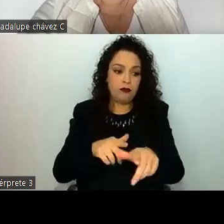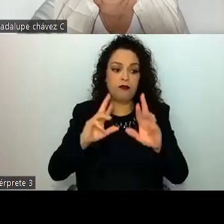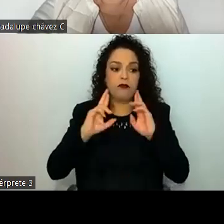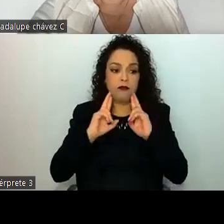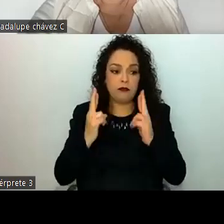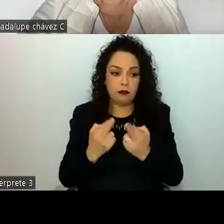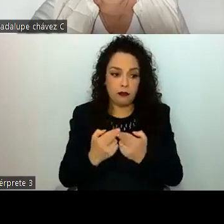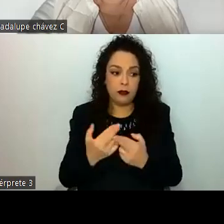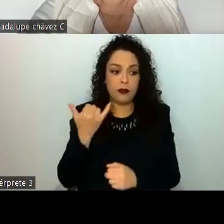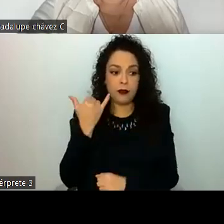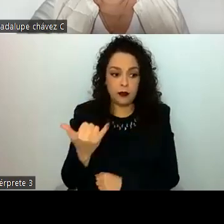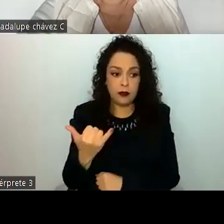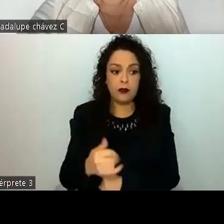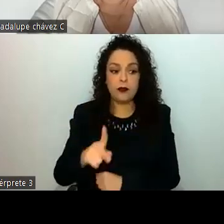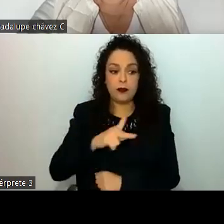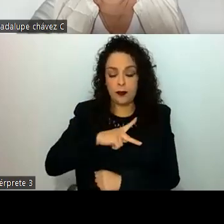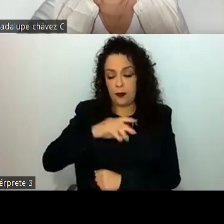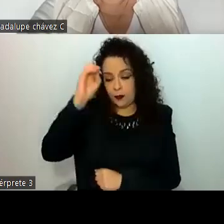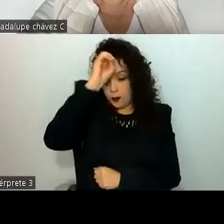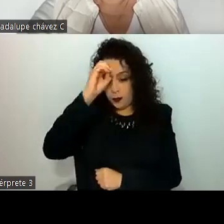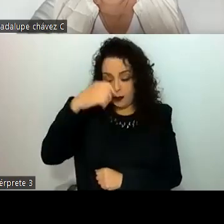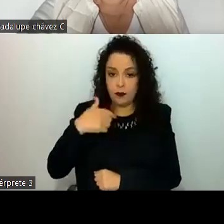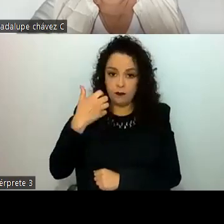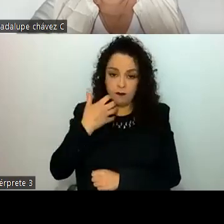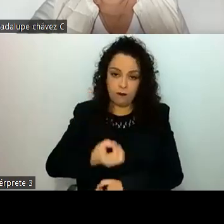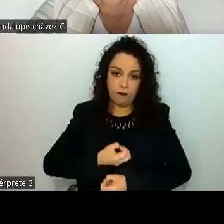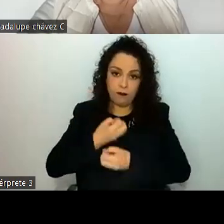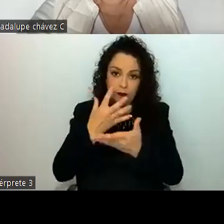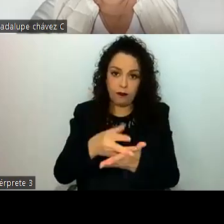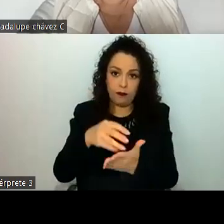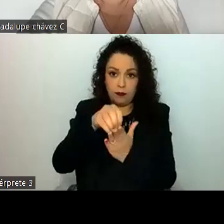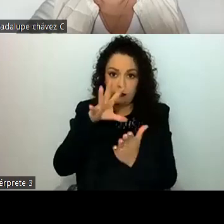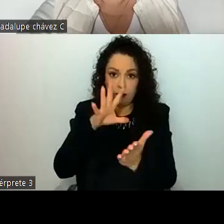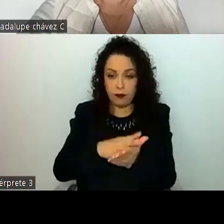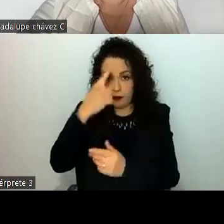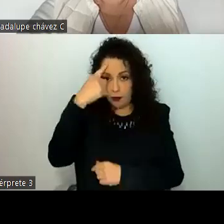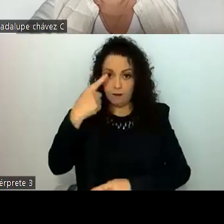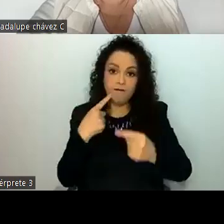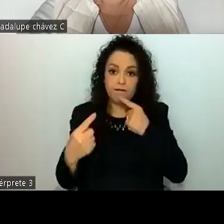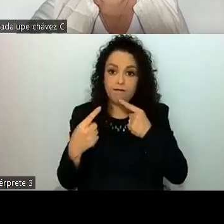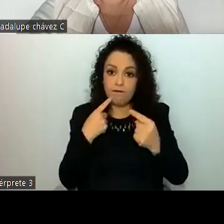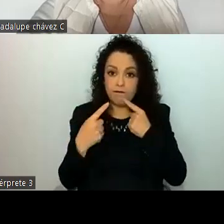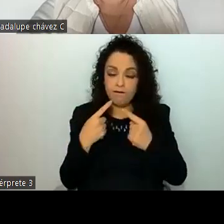particular haría valer mis observaciones en la parte correspondiente de la discusión.